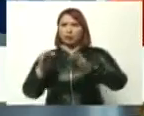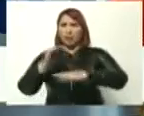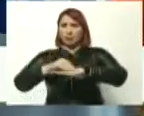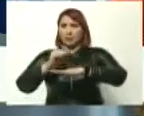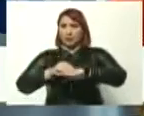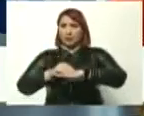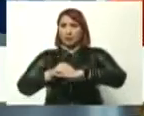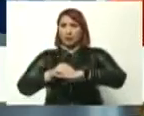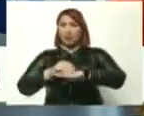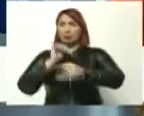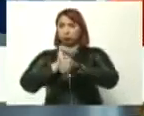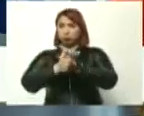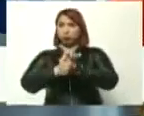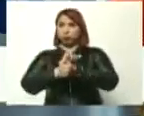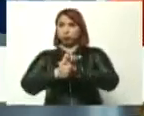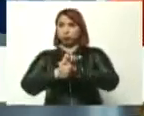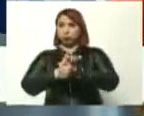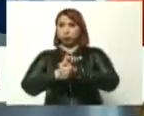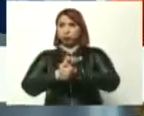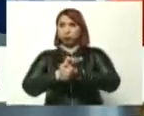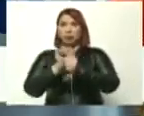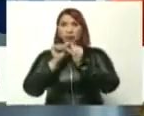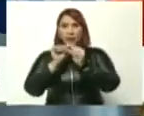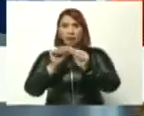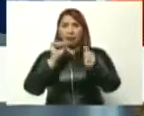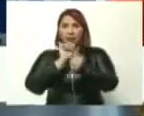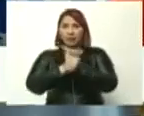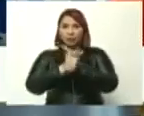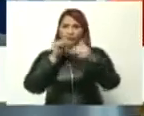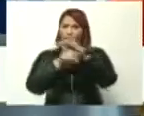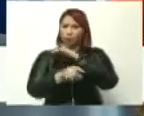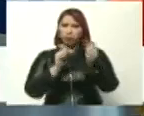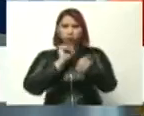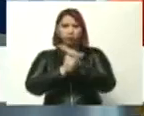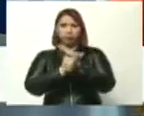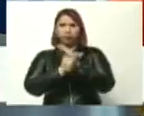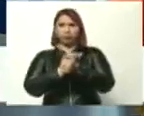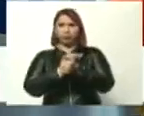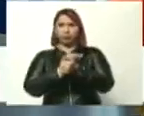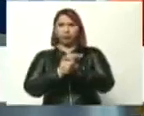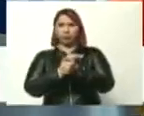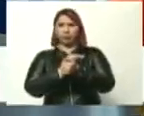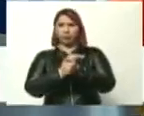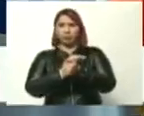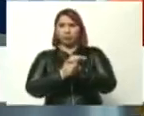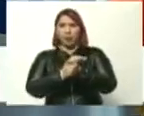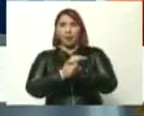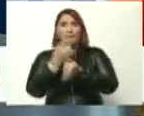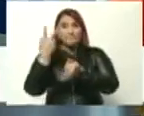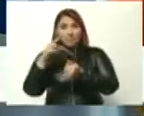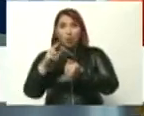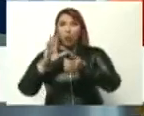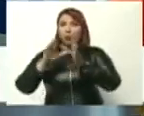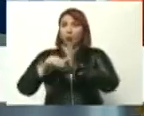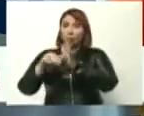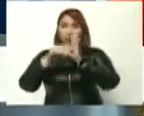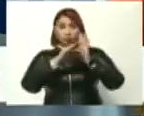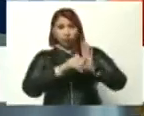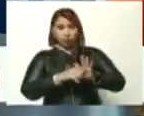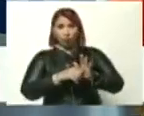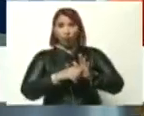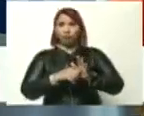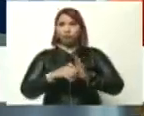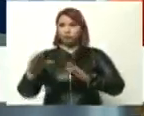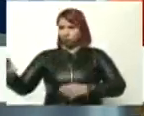preventiva, privativa de libertad, es decir, que quede preso, más bien por la corrupción, por el dinero recibido,